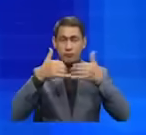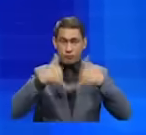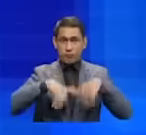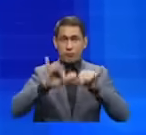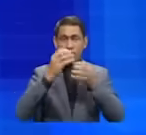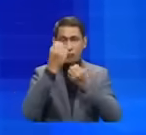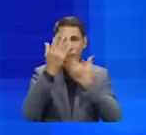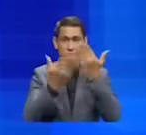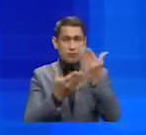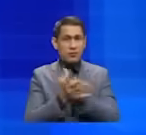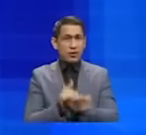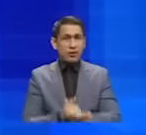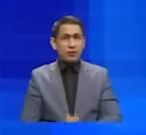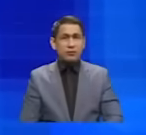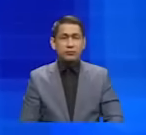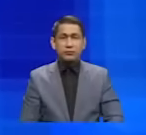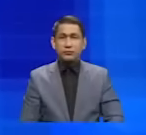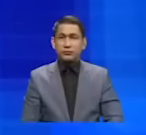Adelante.